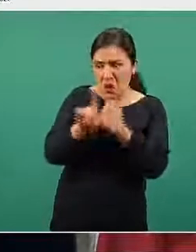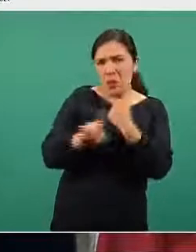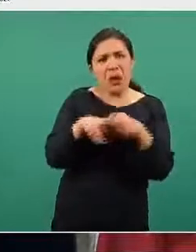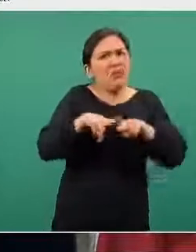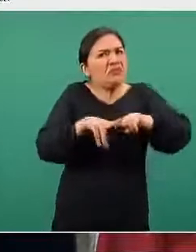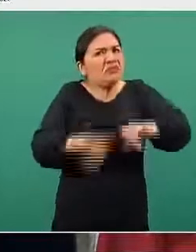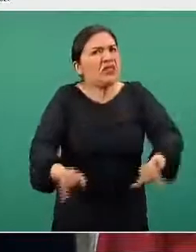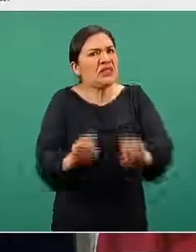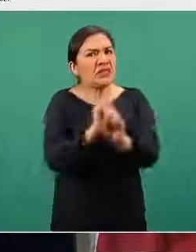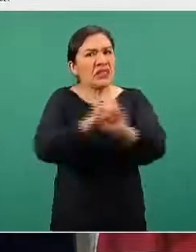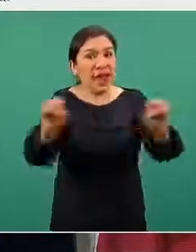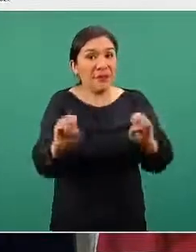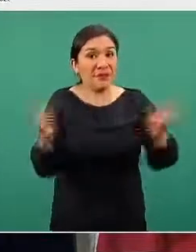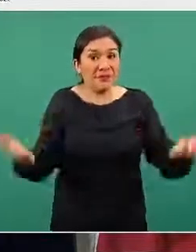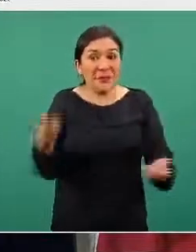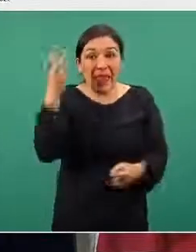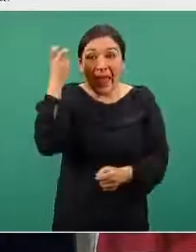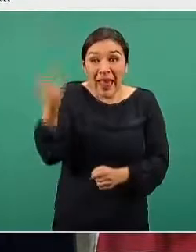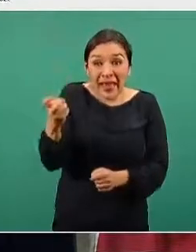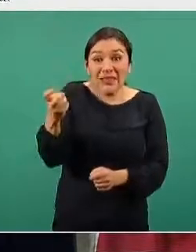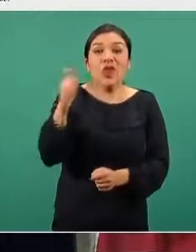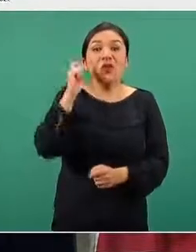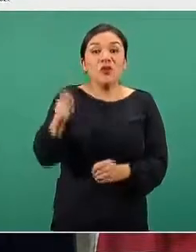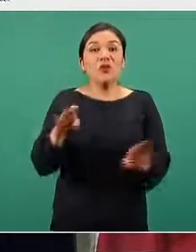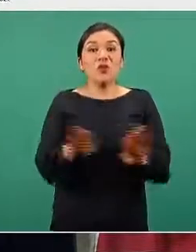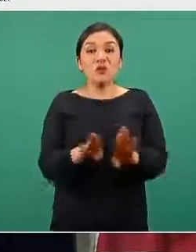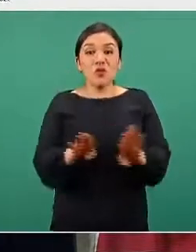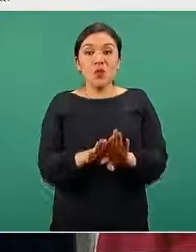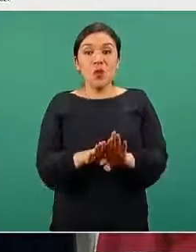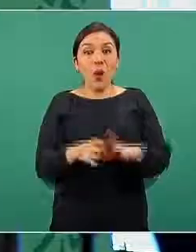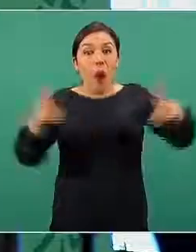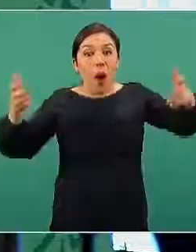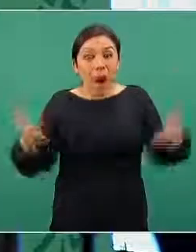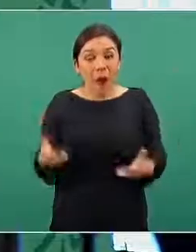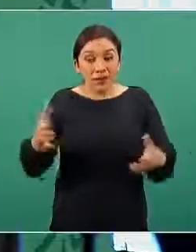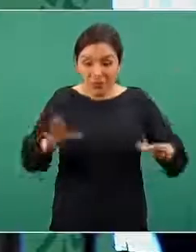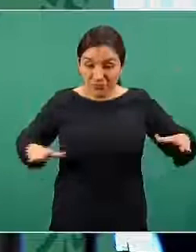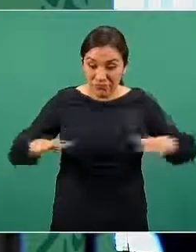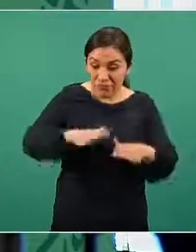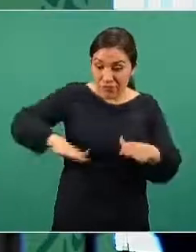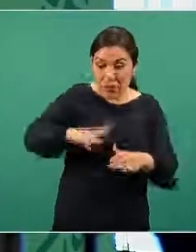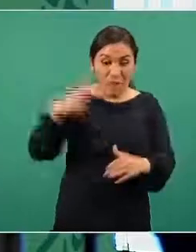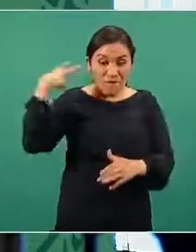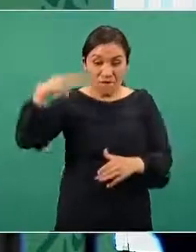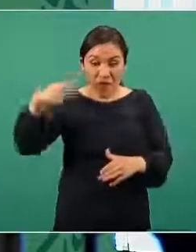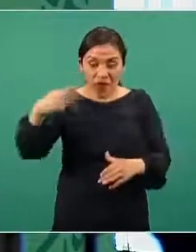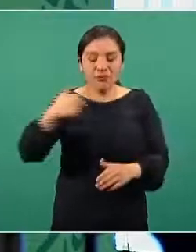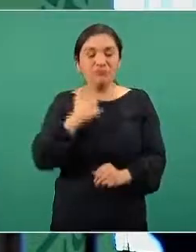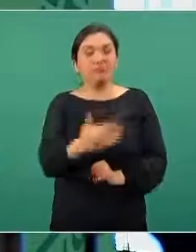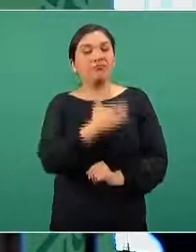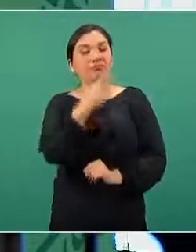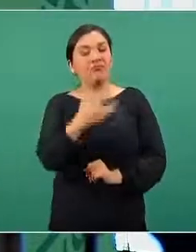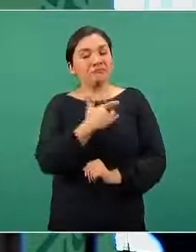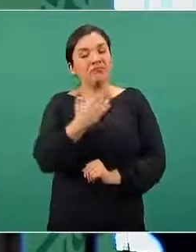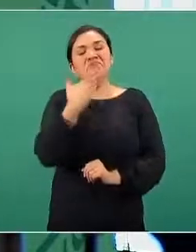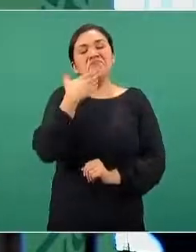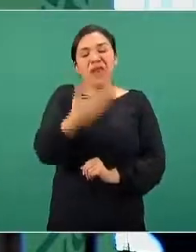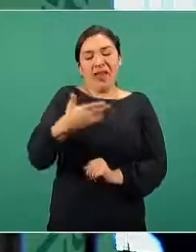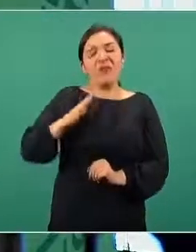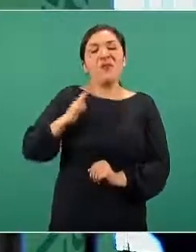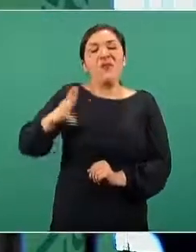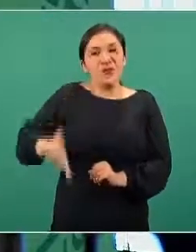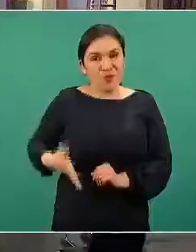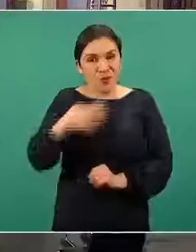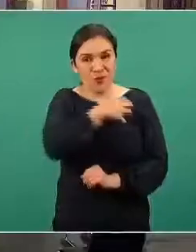crisis. Eso es un logro que a nosotros los veracruzanos nos tiene muy satisfechos.